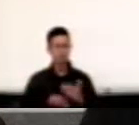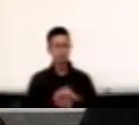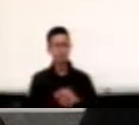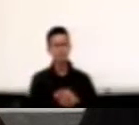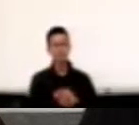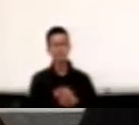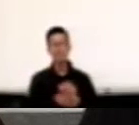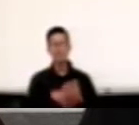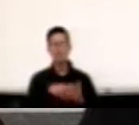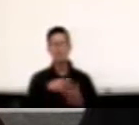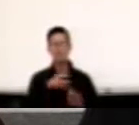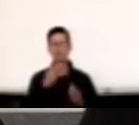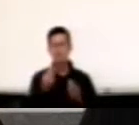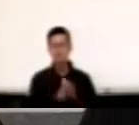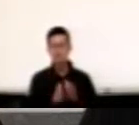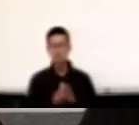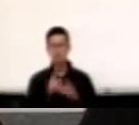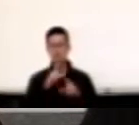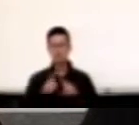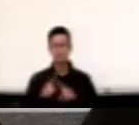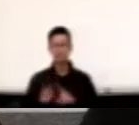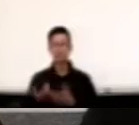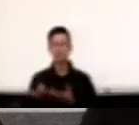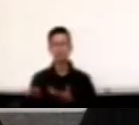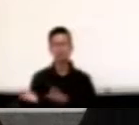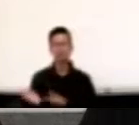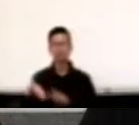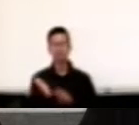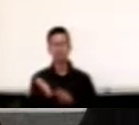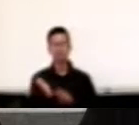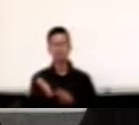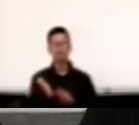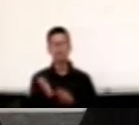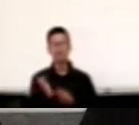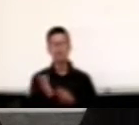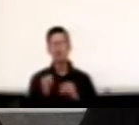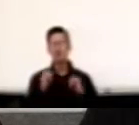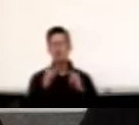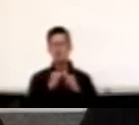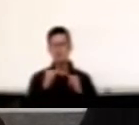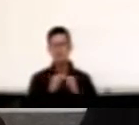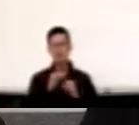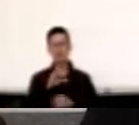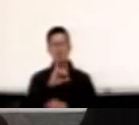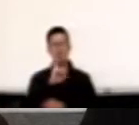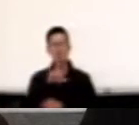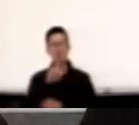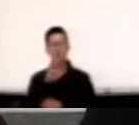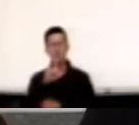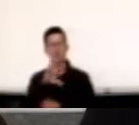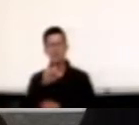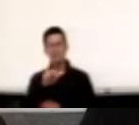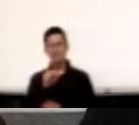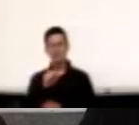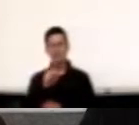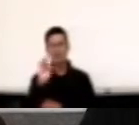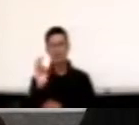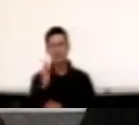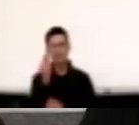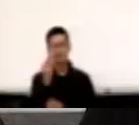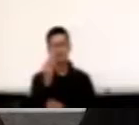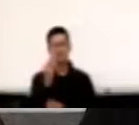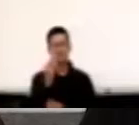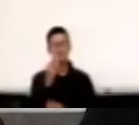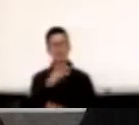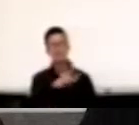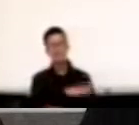Poder Judicial de la Federación, impartido por el Instituto de la Judicatura Federal. En cuanto a sus actividades profesionales, en el Poder Judicial del